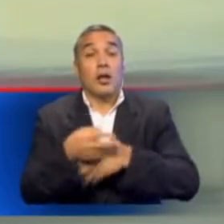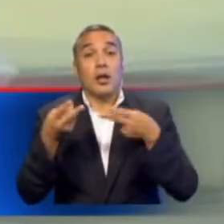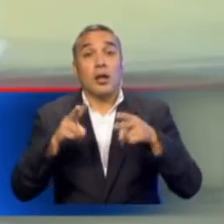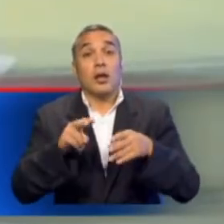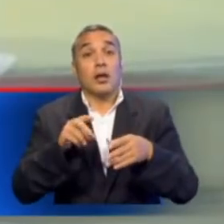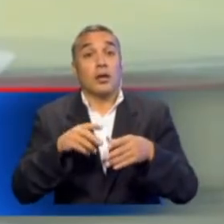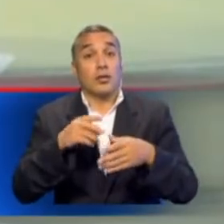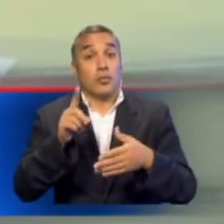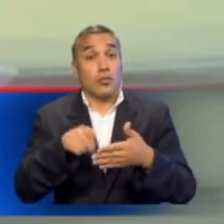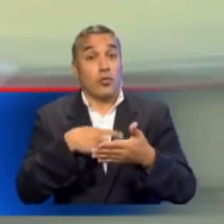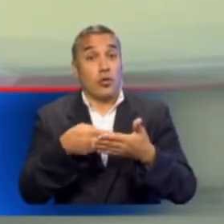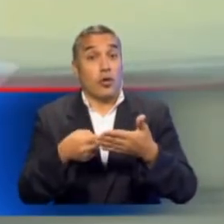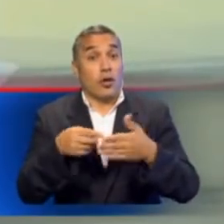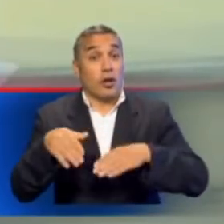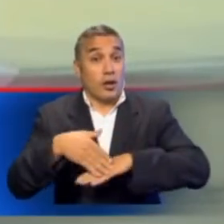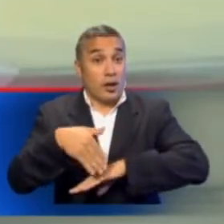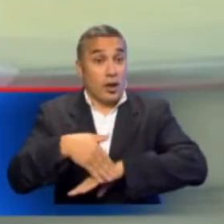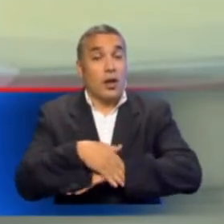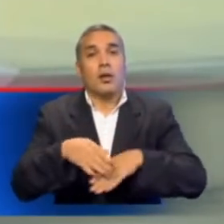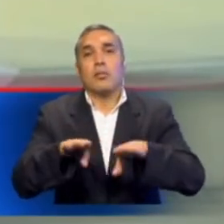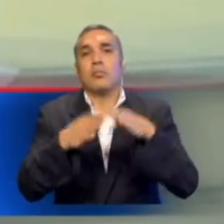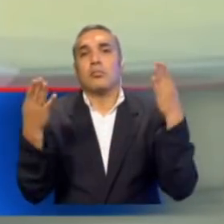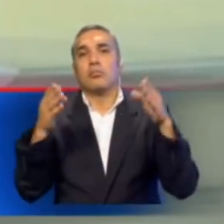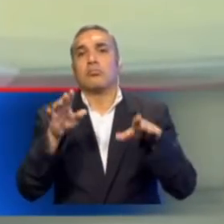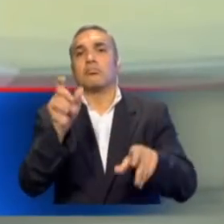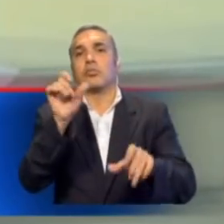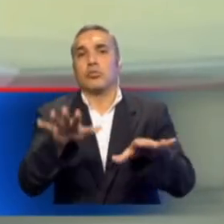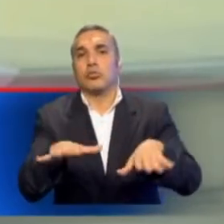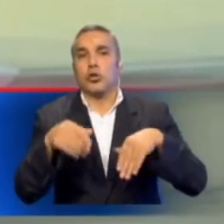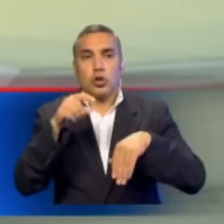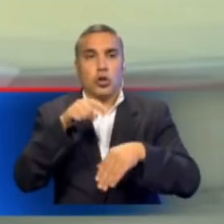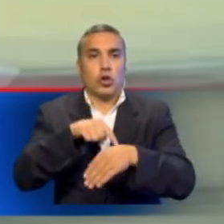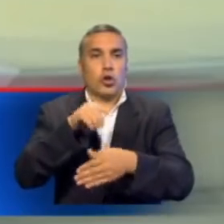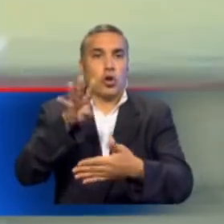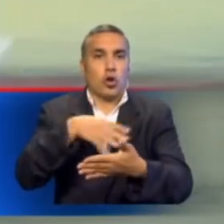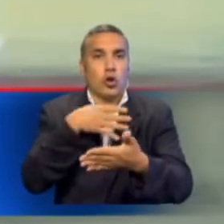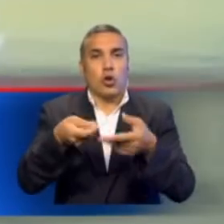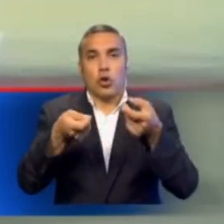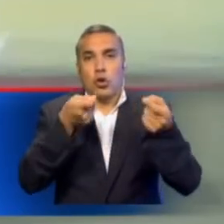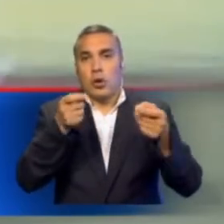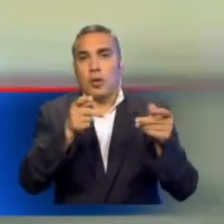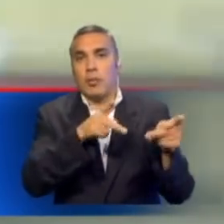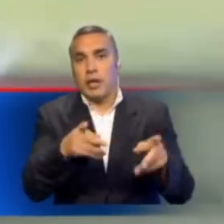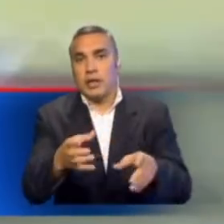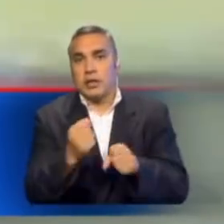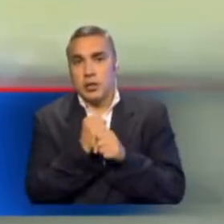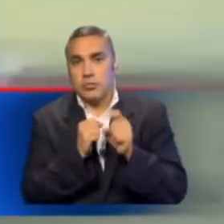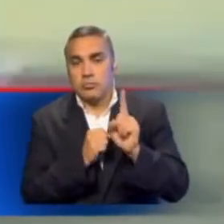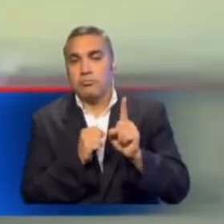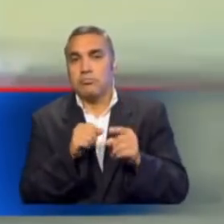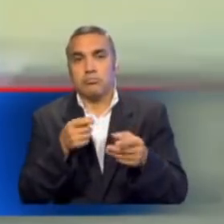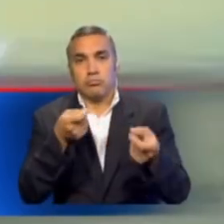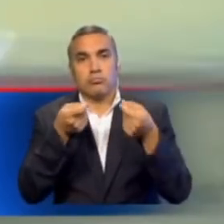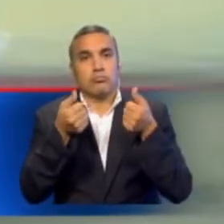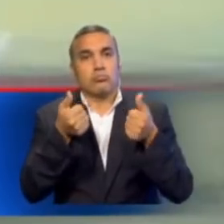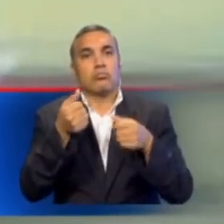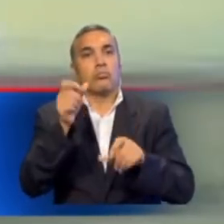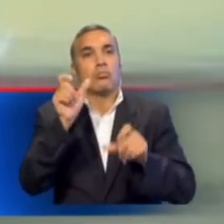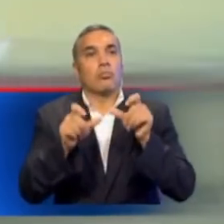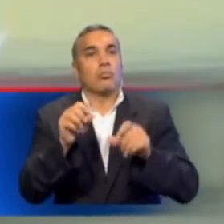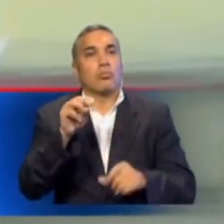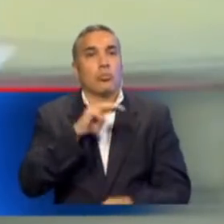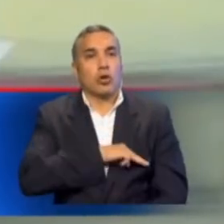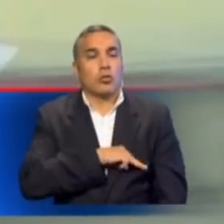del horario del toque de queda se abrirán con aforos, horarios y control de medidas de bioseguridad que serán controlados por los